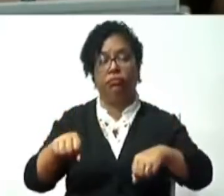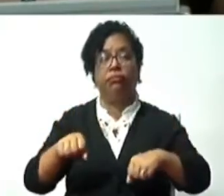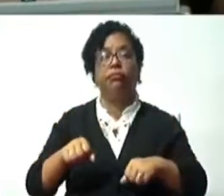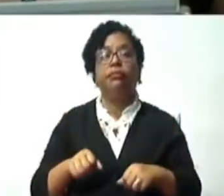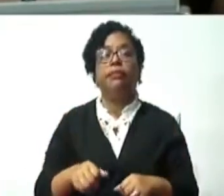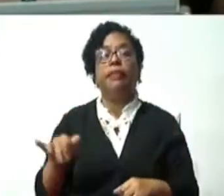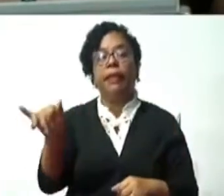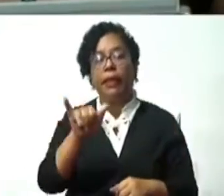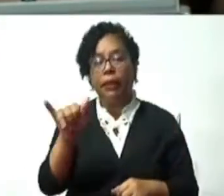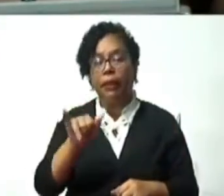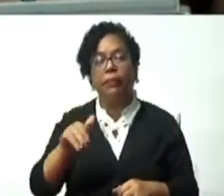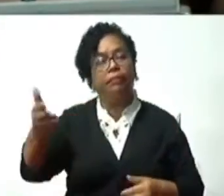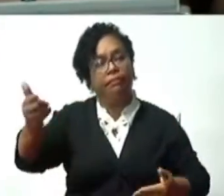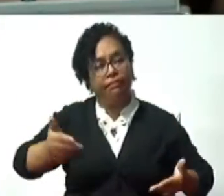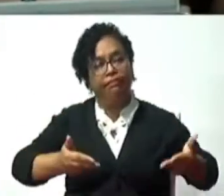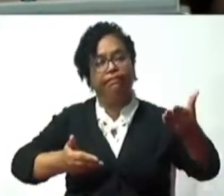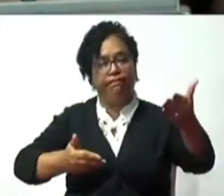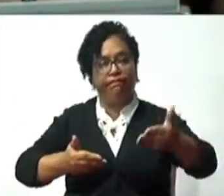jueves